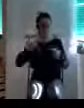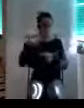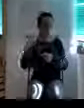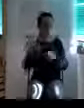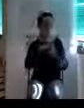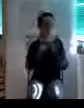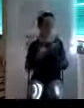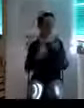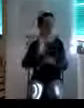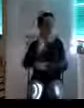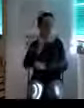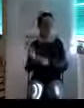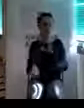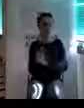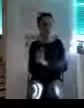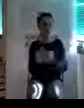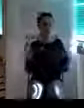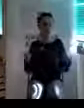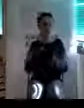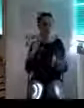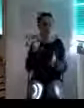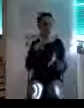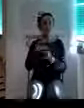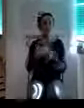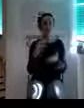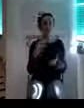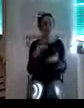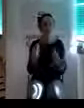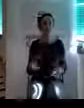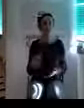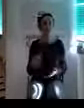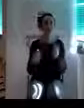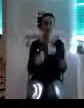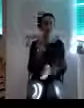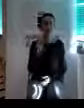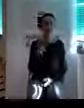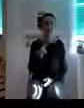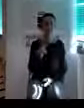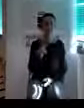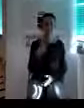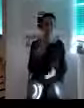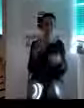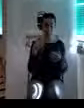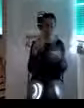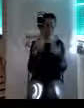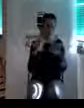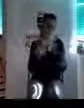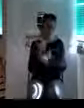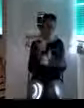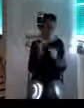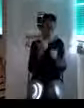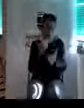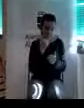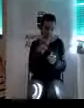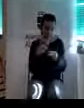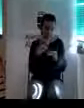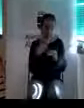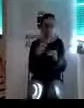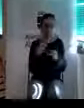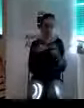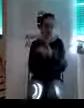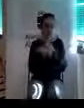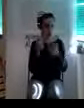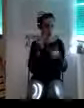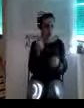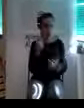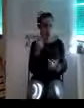pasa que el día 12 al día siguiente al final de la mañana a las 13 40 años les dicen ojo comunicando los recursos humanos de su compañero